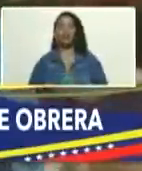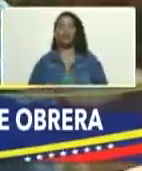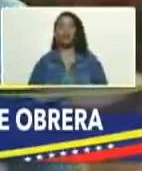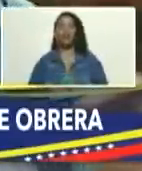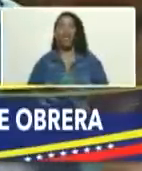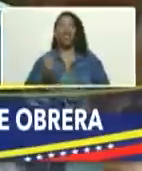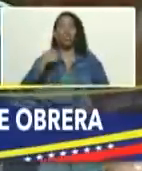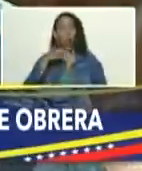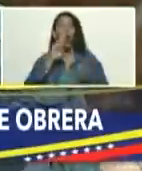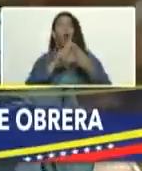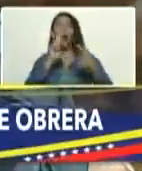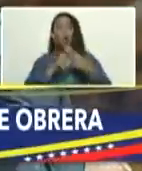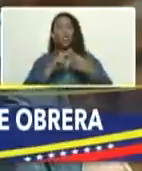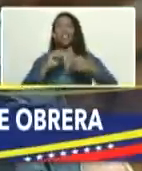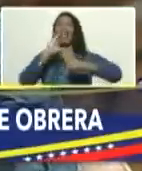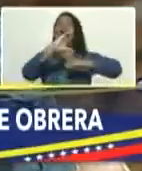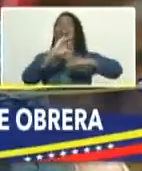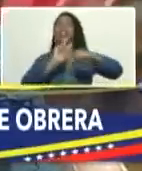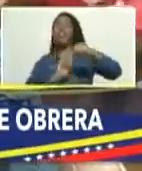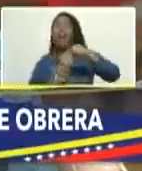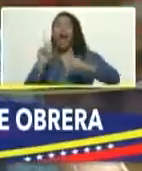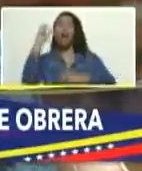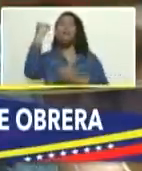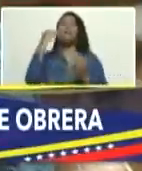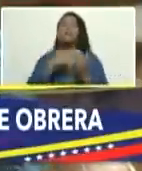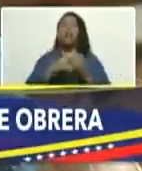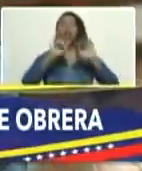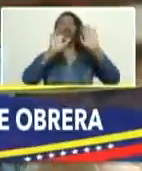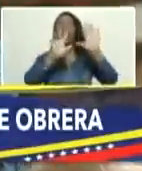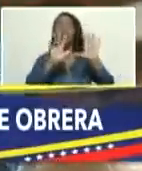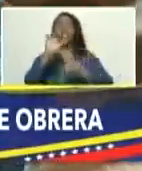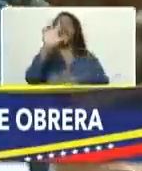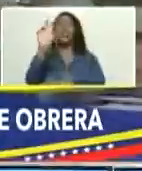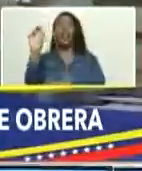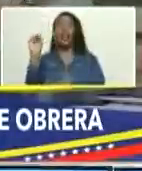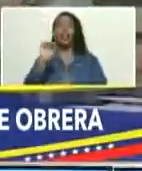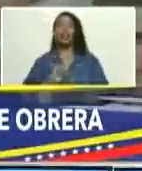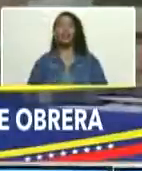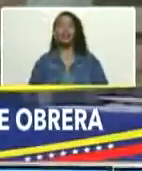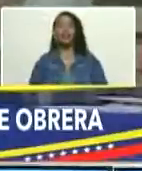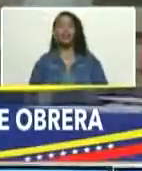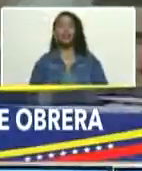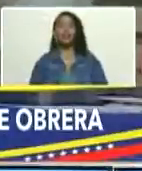Siguaraya yo lo conocí en CanTV en 1830.